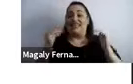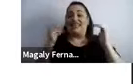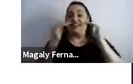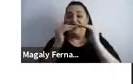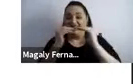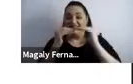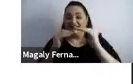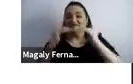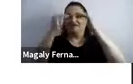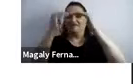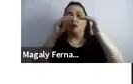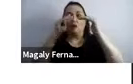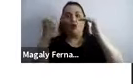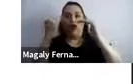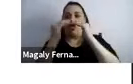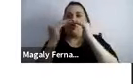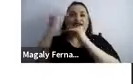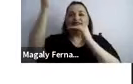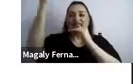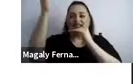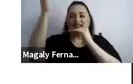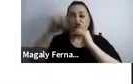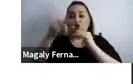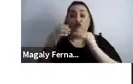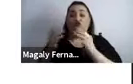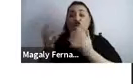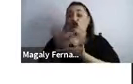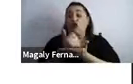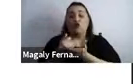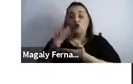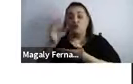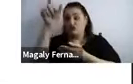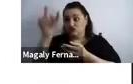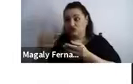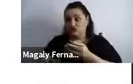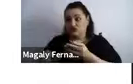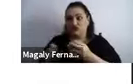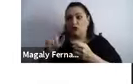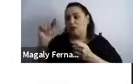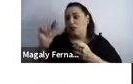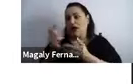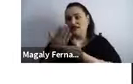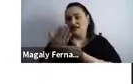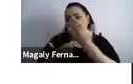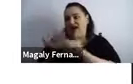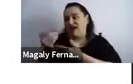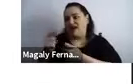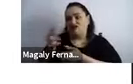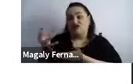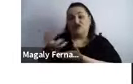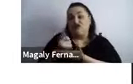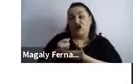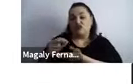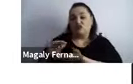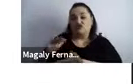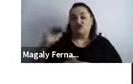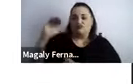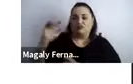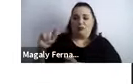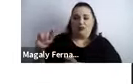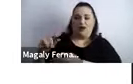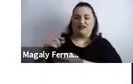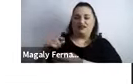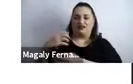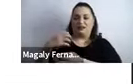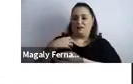está en exceso. Y aquí están los recursos que están en pocas manos, en exceso, los recursos que están en curva de equidad, los recursos que están